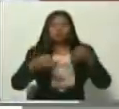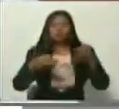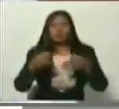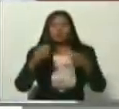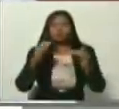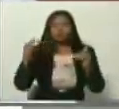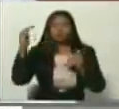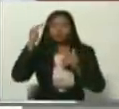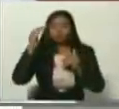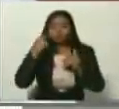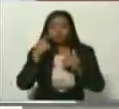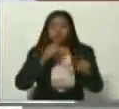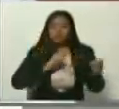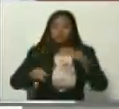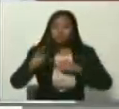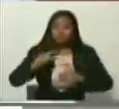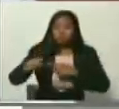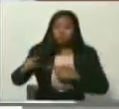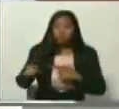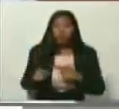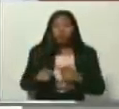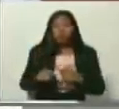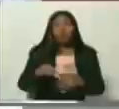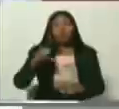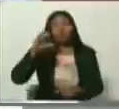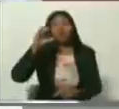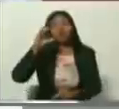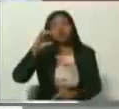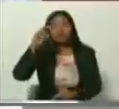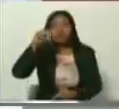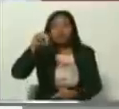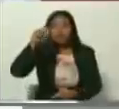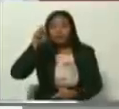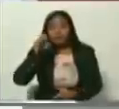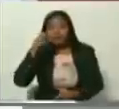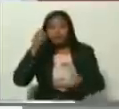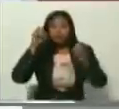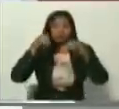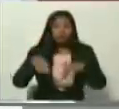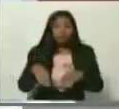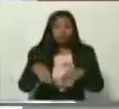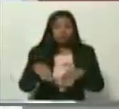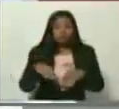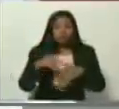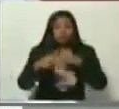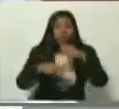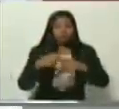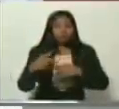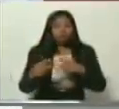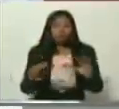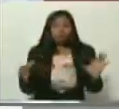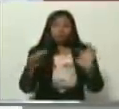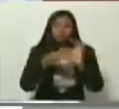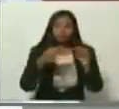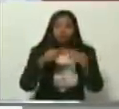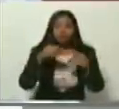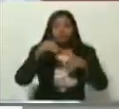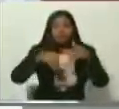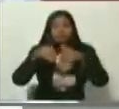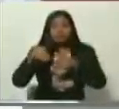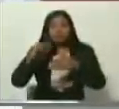ayer ordena al Consejo Nacional Electoral suspender los procedimientos vinculados a